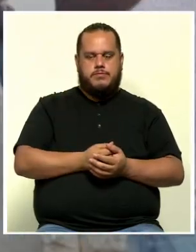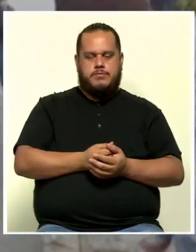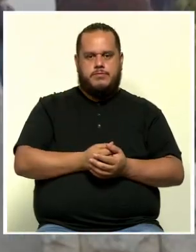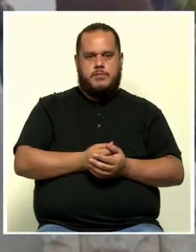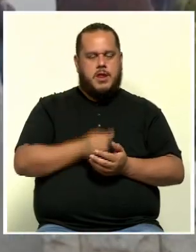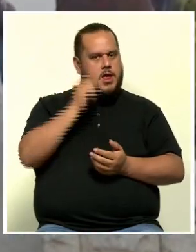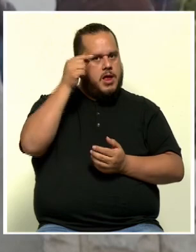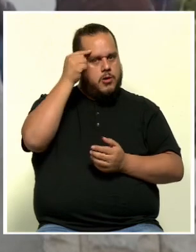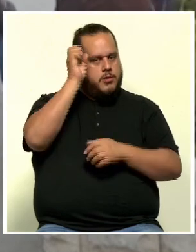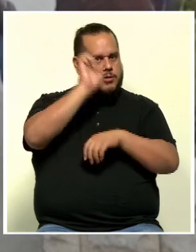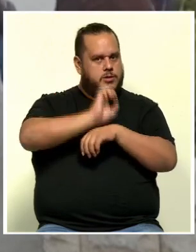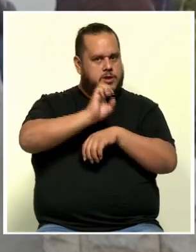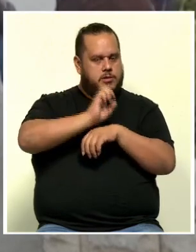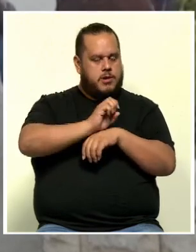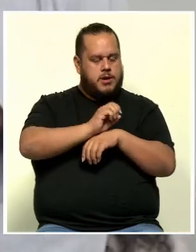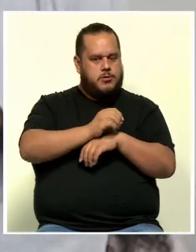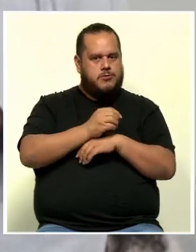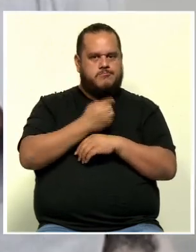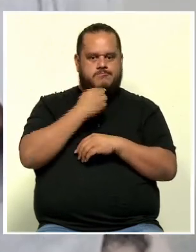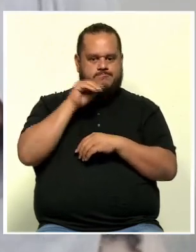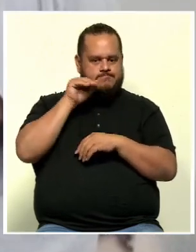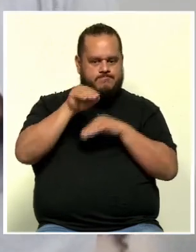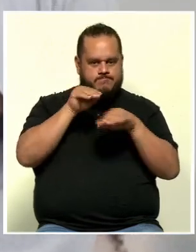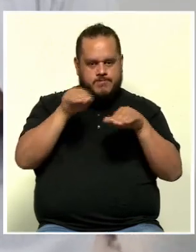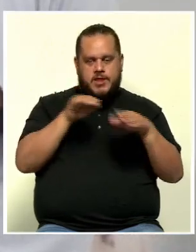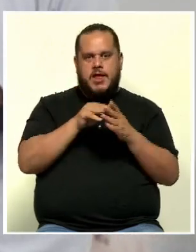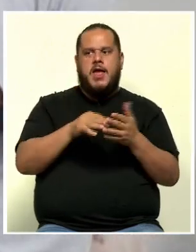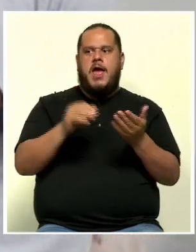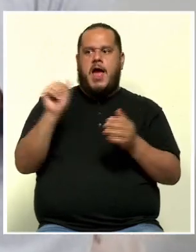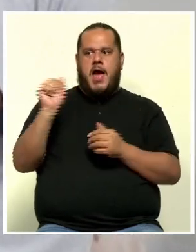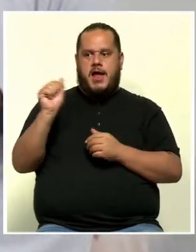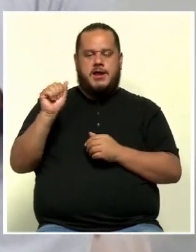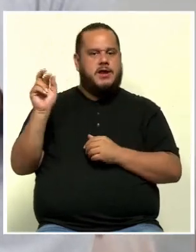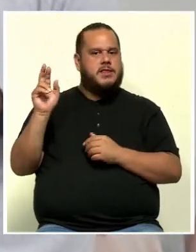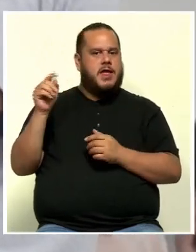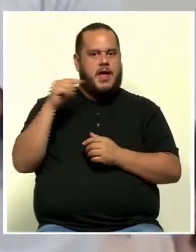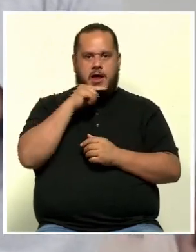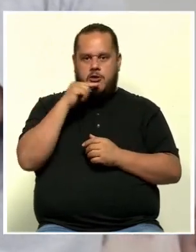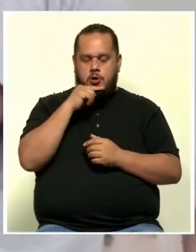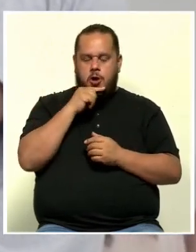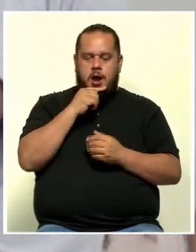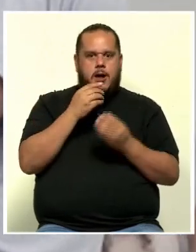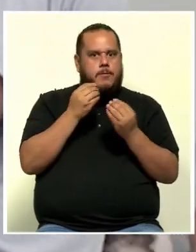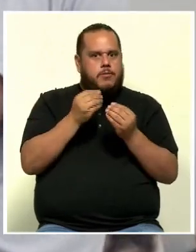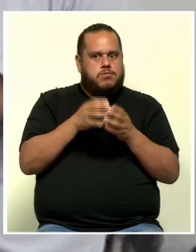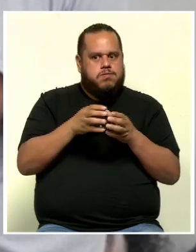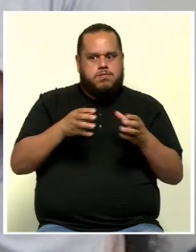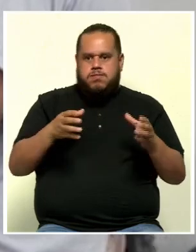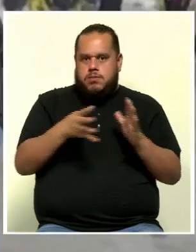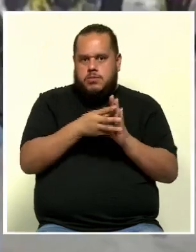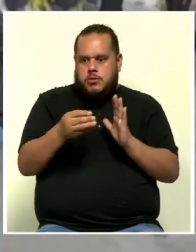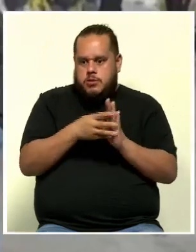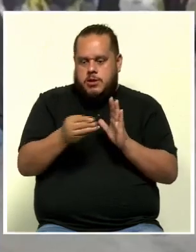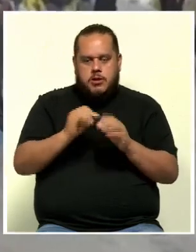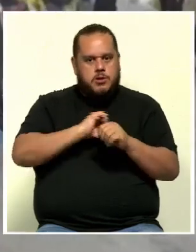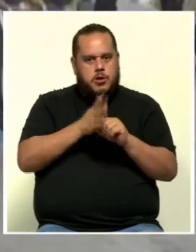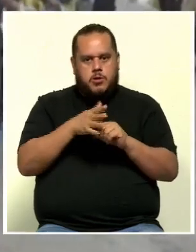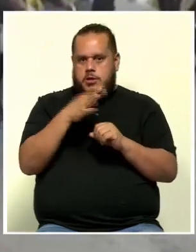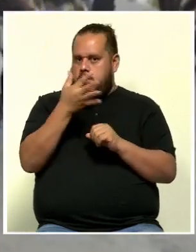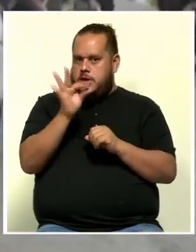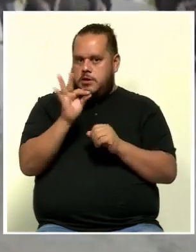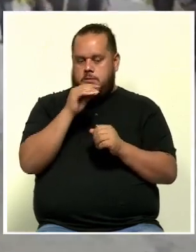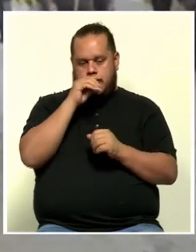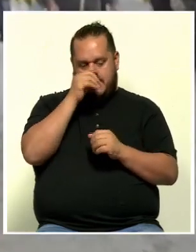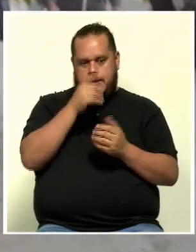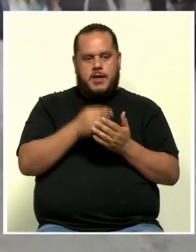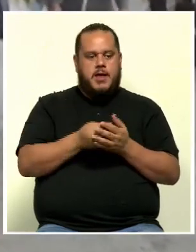El gobierno ecuatoriano declaró alerta roja ante el acelerado incremento de contagios de COVID-19. La declaratoria abarca la